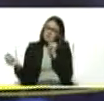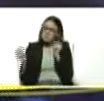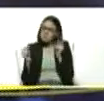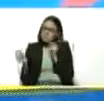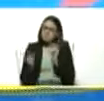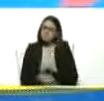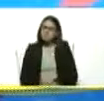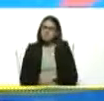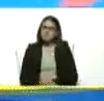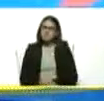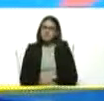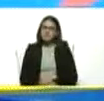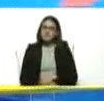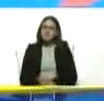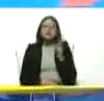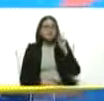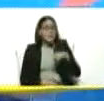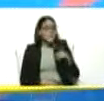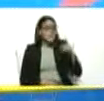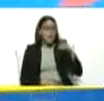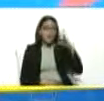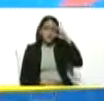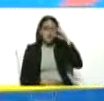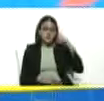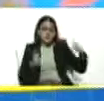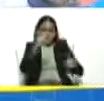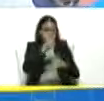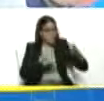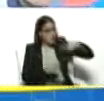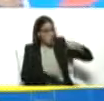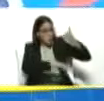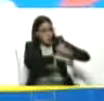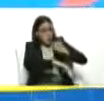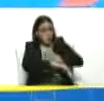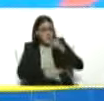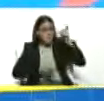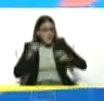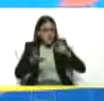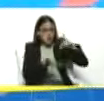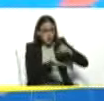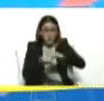señora vicepresidenta, ministros, ministras, líderes, lideresa,